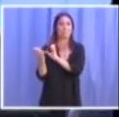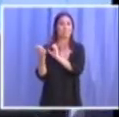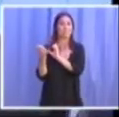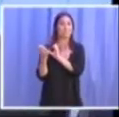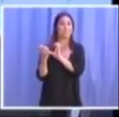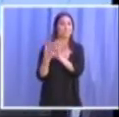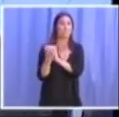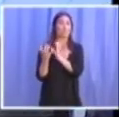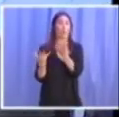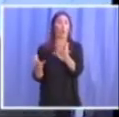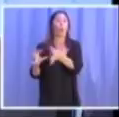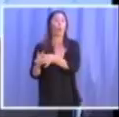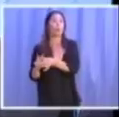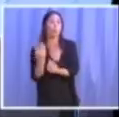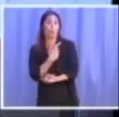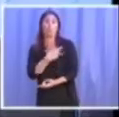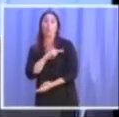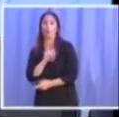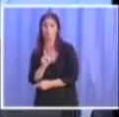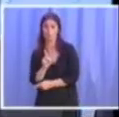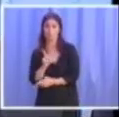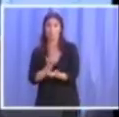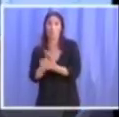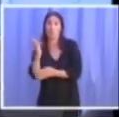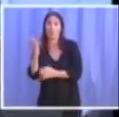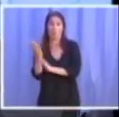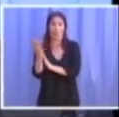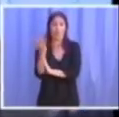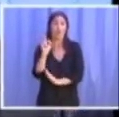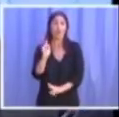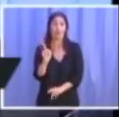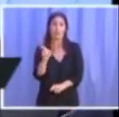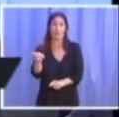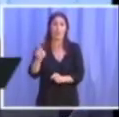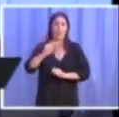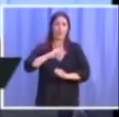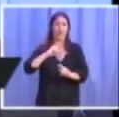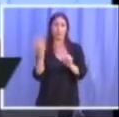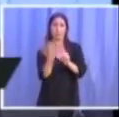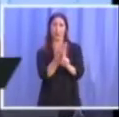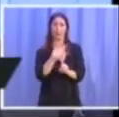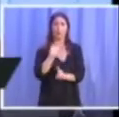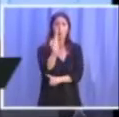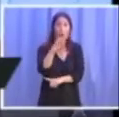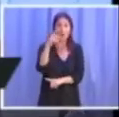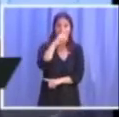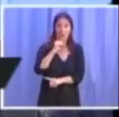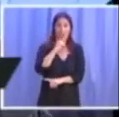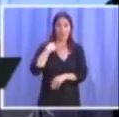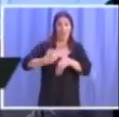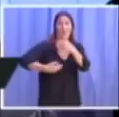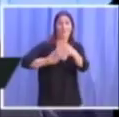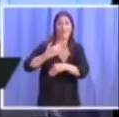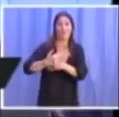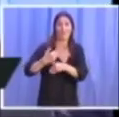a la ultraderecha, junto a Vox, que ponen en duda y en riesgo 40 años de avance de democracia y de miles